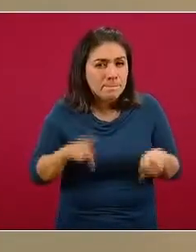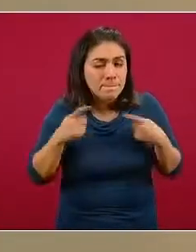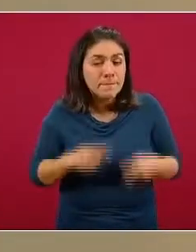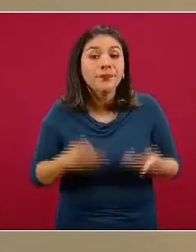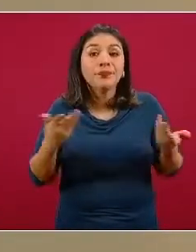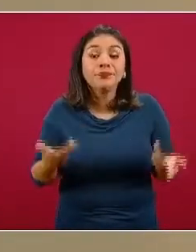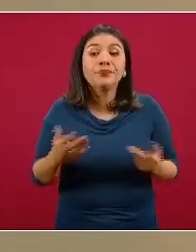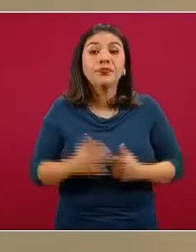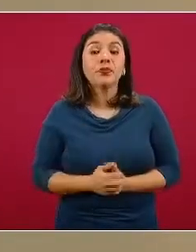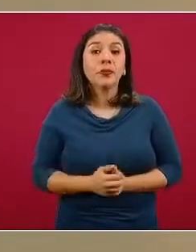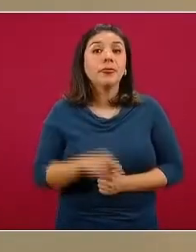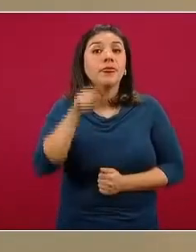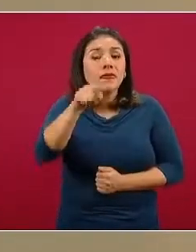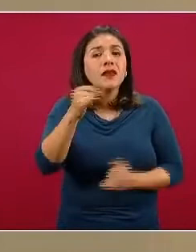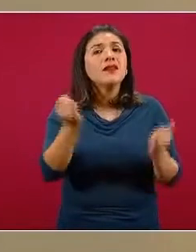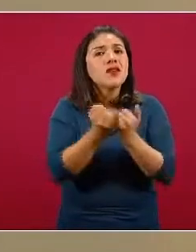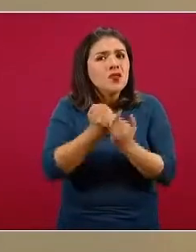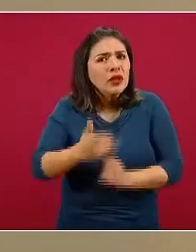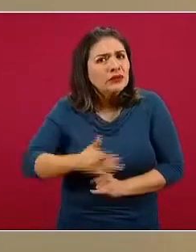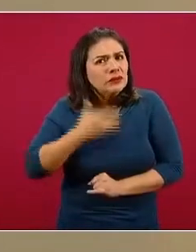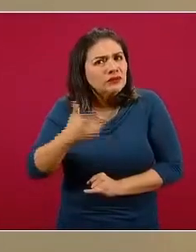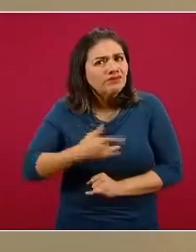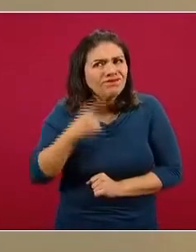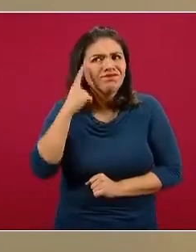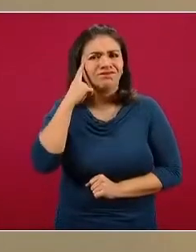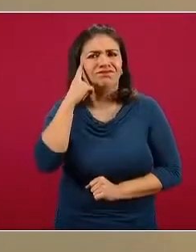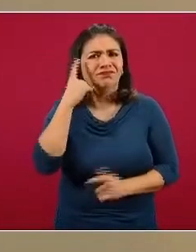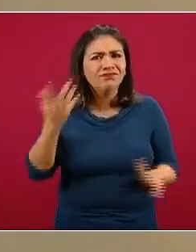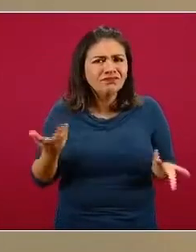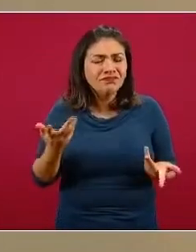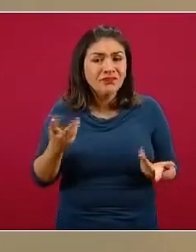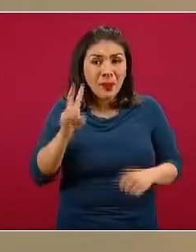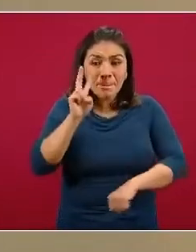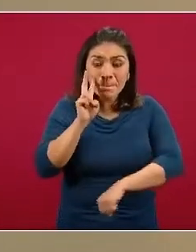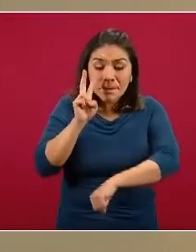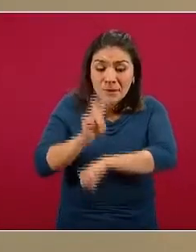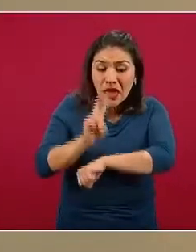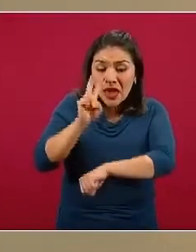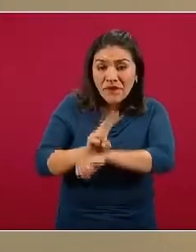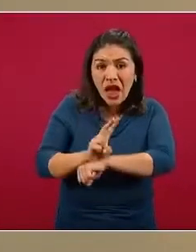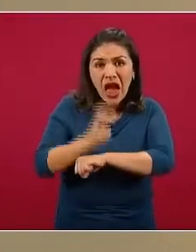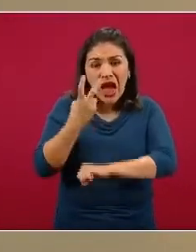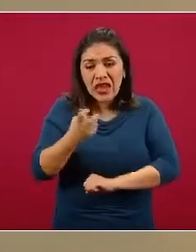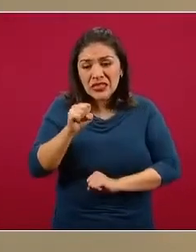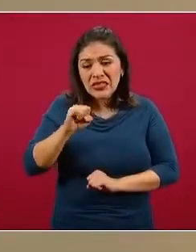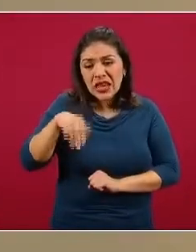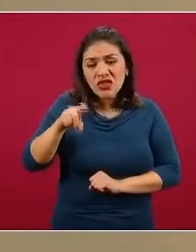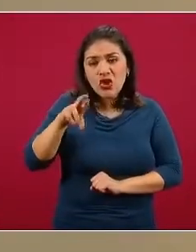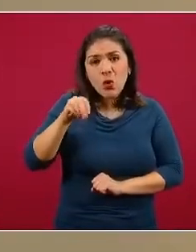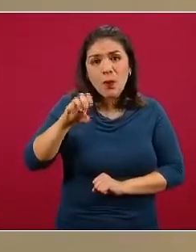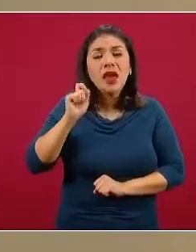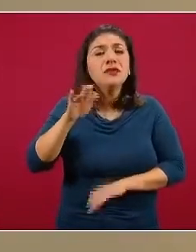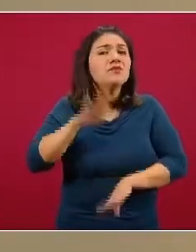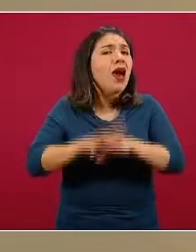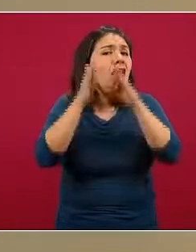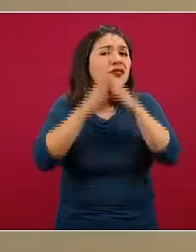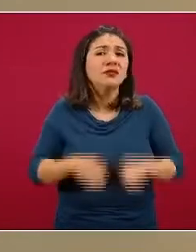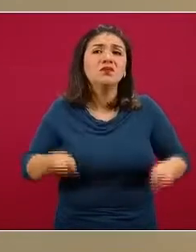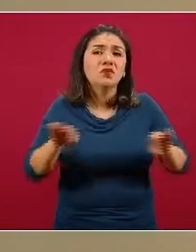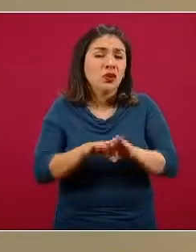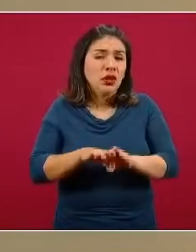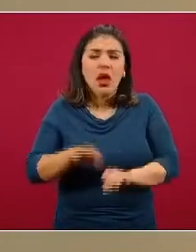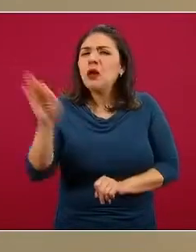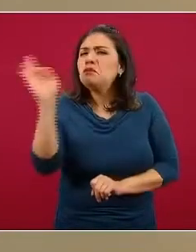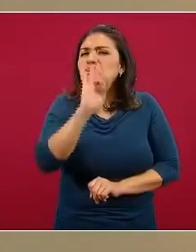es que tenga en cuenta que la vigilancia del síndrome es lo más importante. ¿Esto qué quiere decir? Que